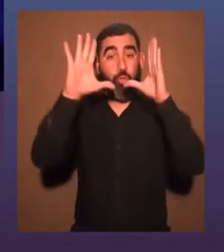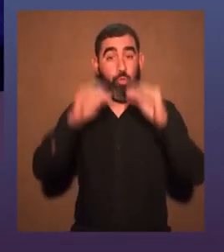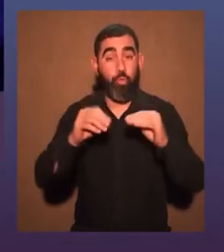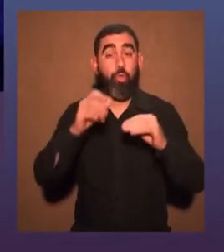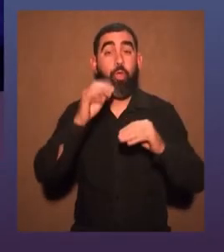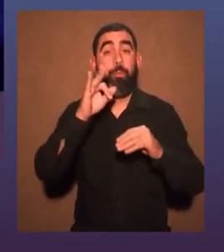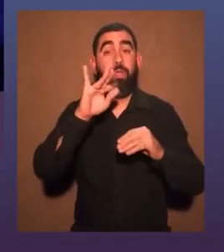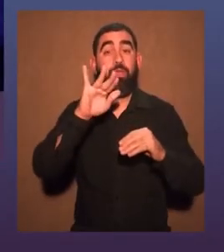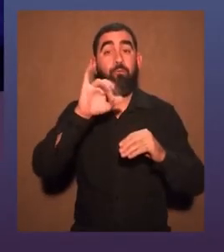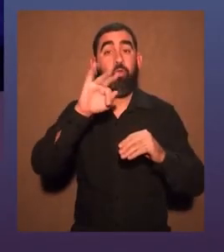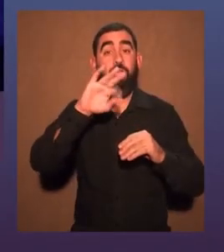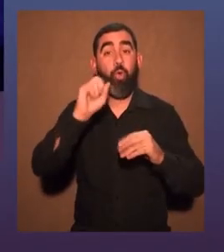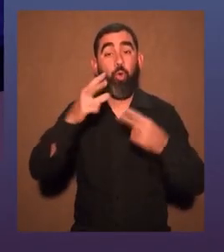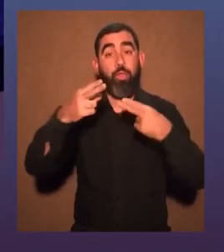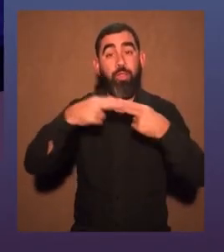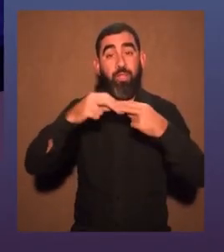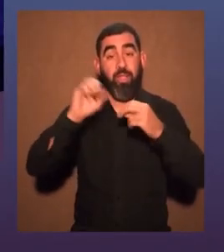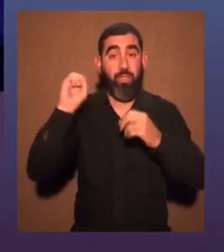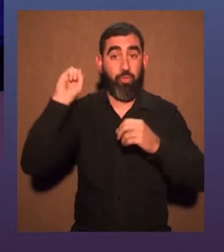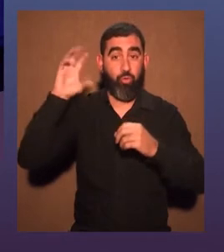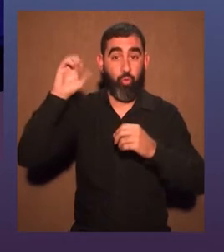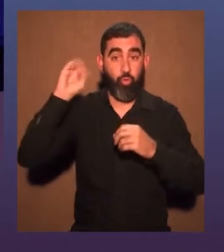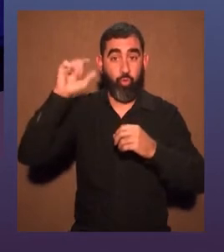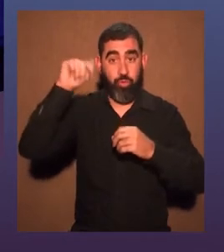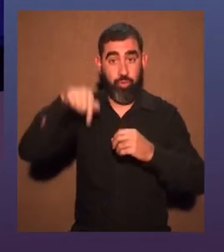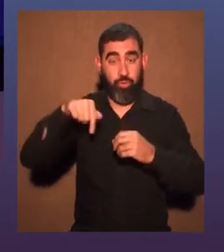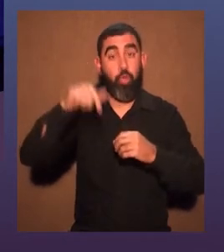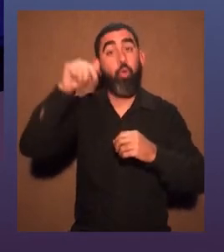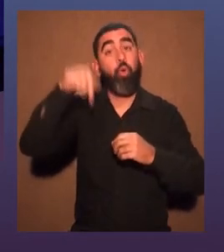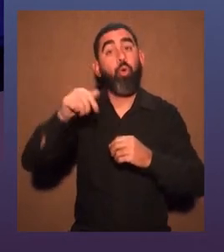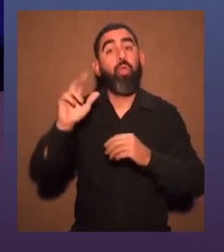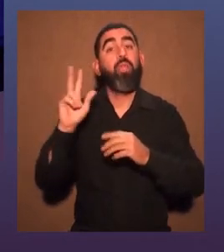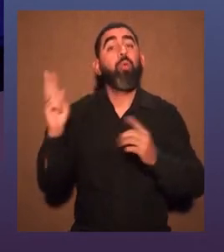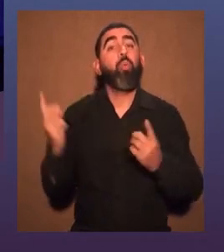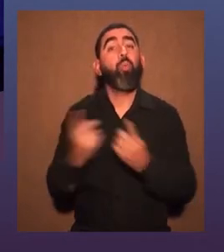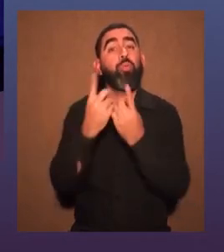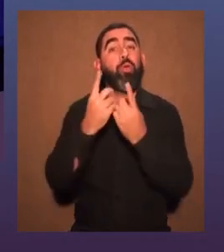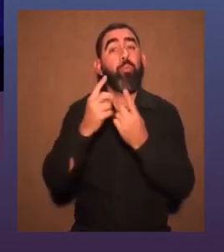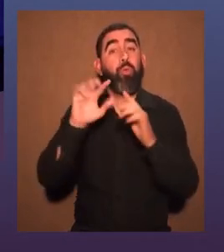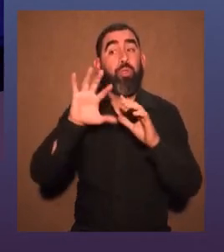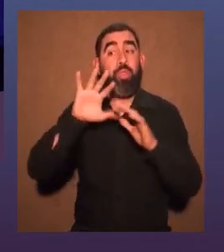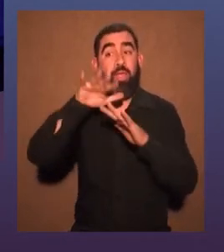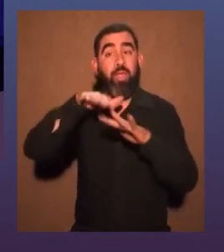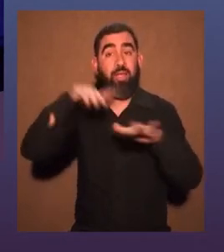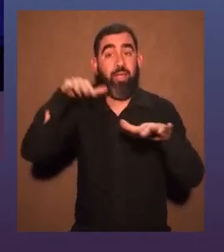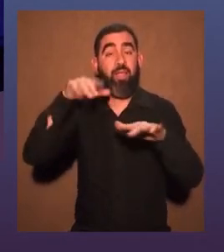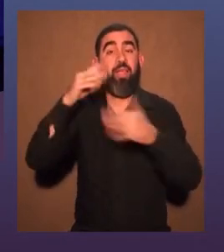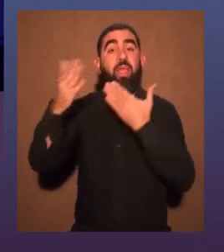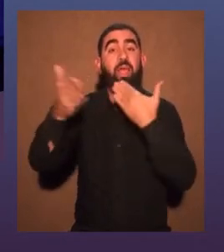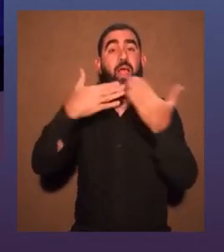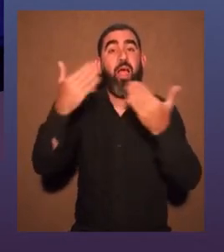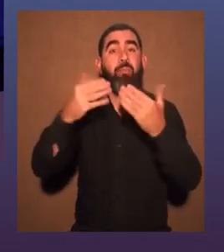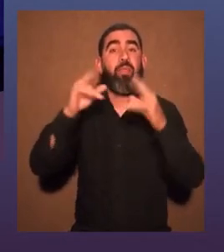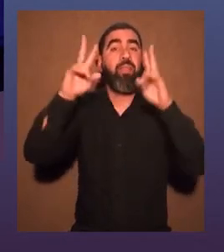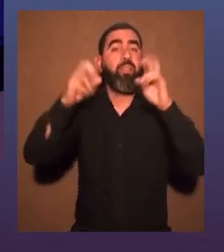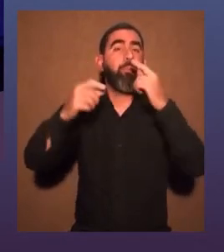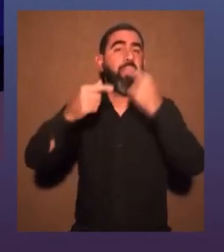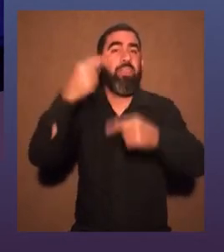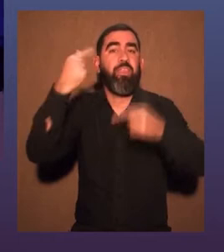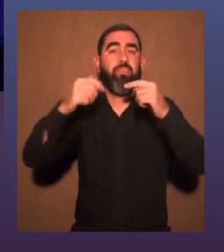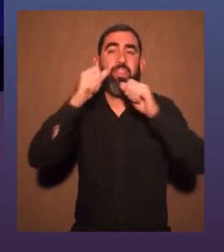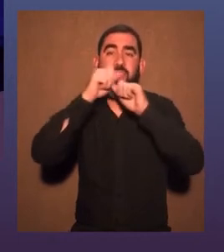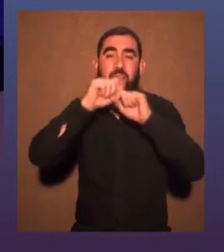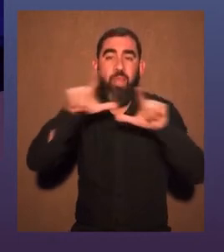Bienvenidos y bienvenidas a los Perifoneos Online del Auditorio Nacional del Sodre. Hoy nos encontramos en el auditorio para conversar sobre